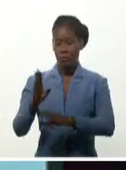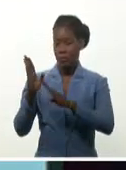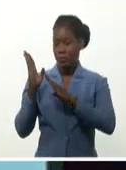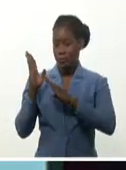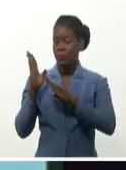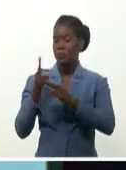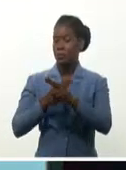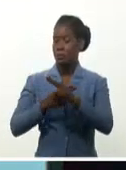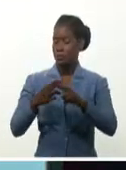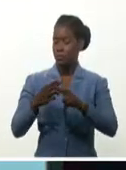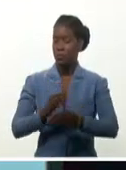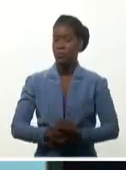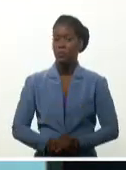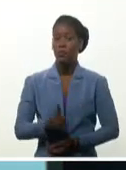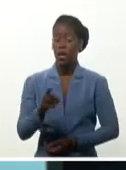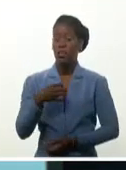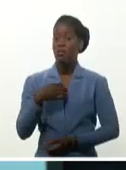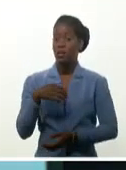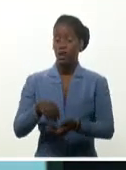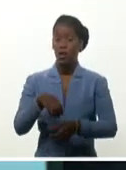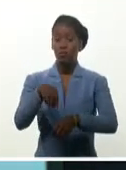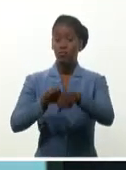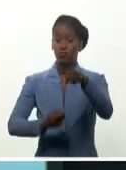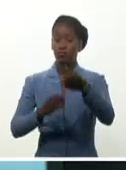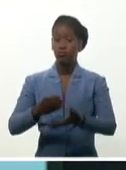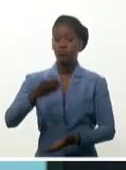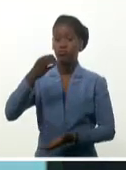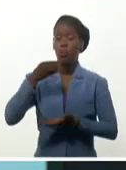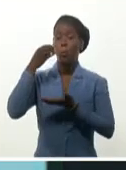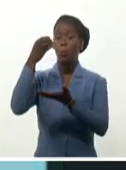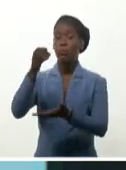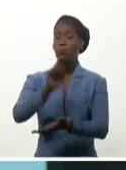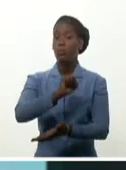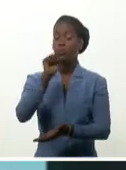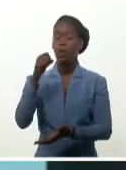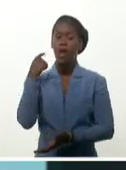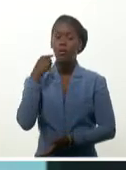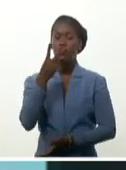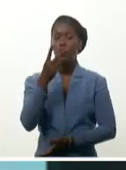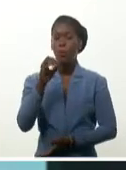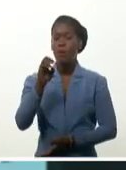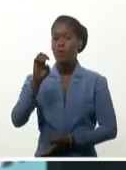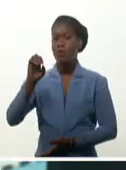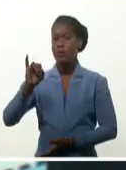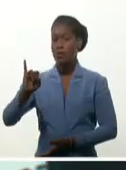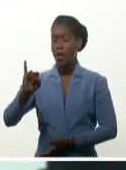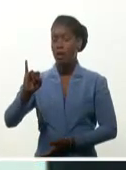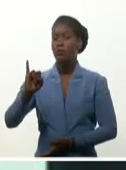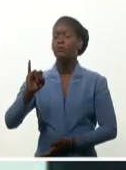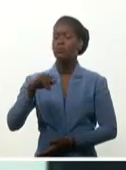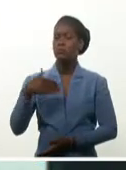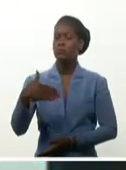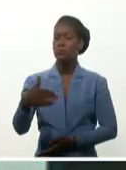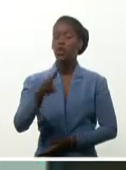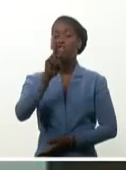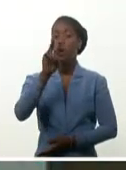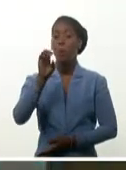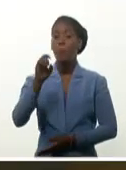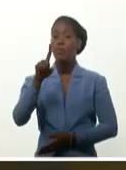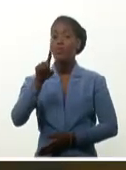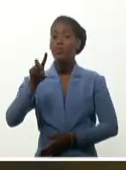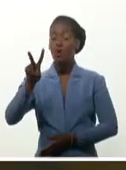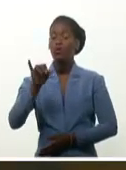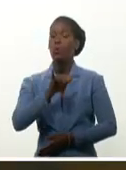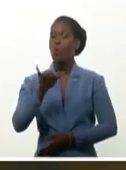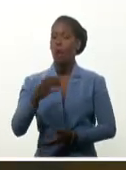Libro 2006 y el Premio de Diseño Gráfico Eduardo Muñoz Bash 2012. Fue miembro de la UNIAC, de la UPEC y egresado de la Academia